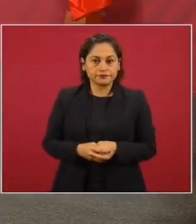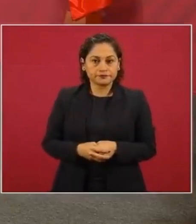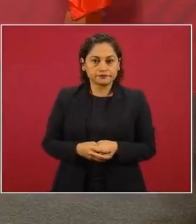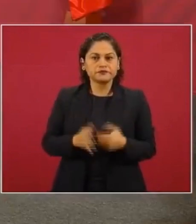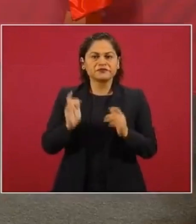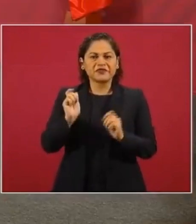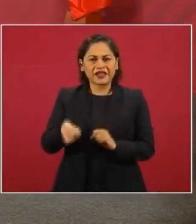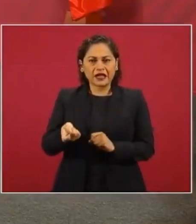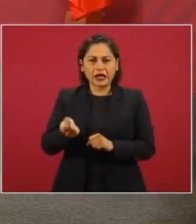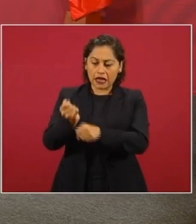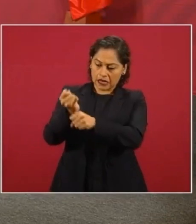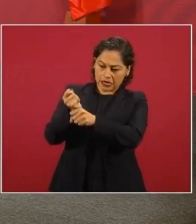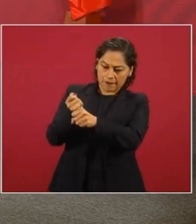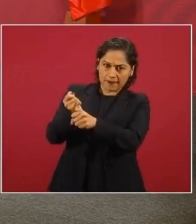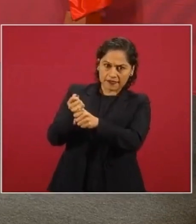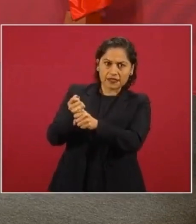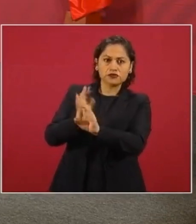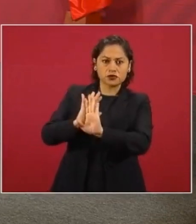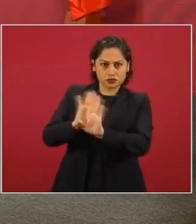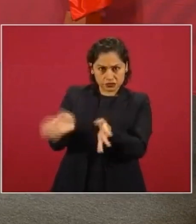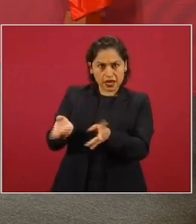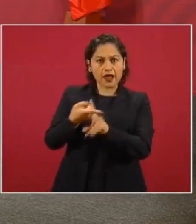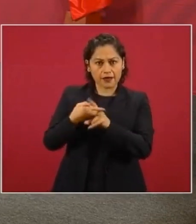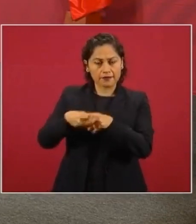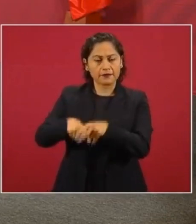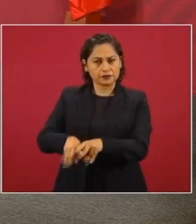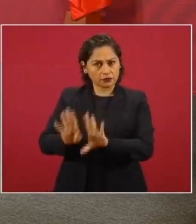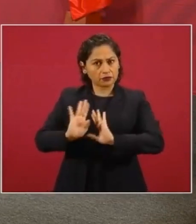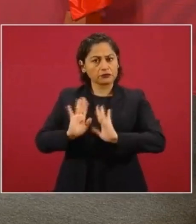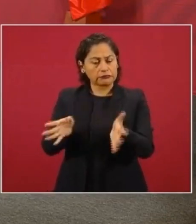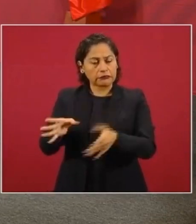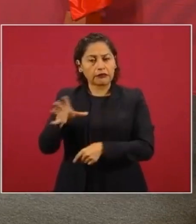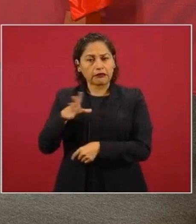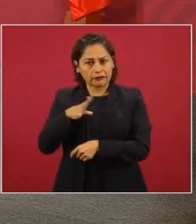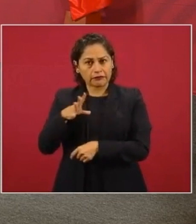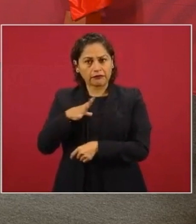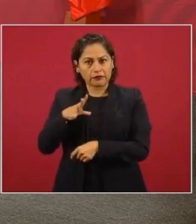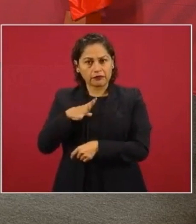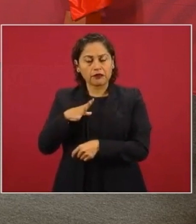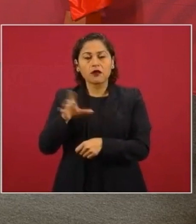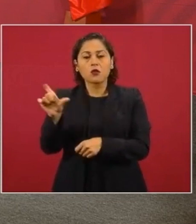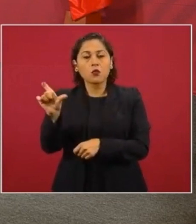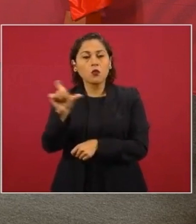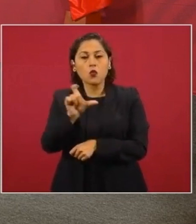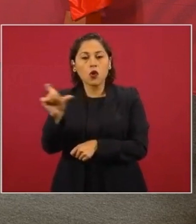a partir de que nos envían